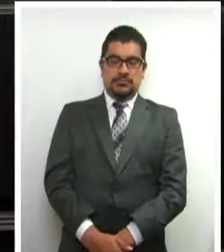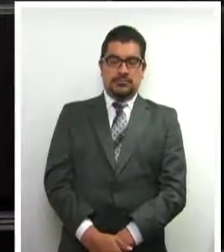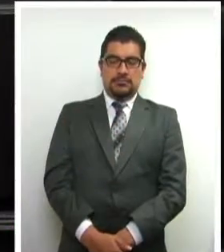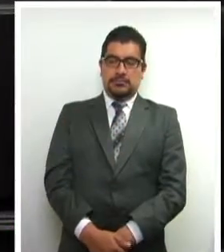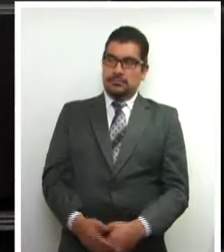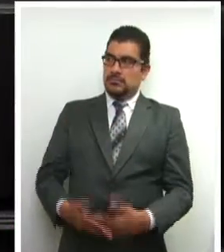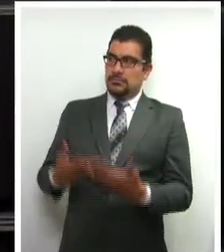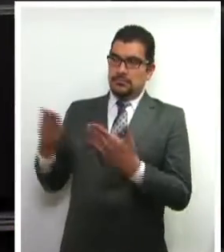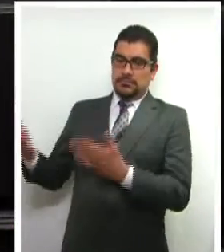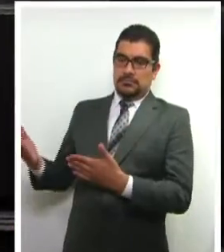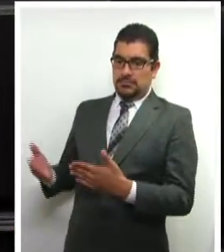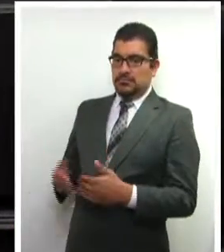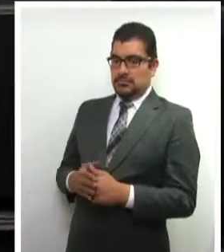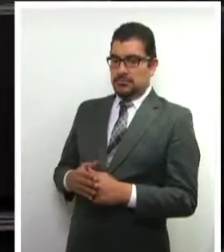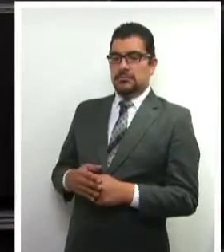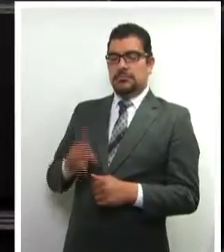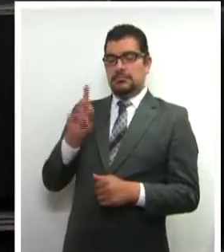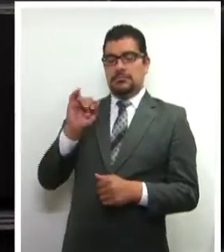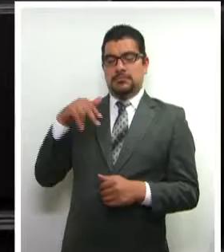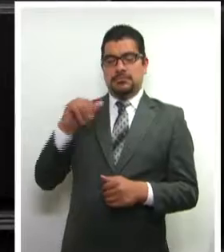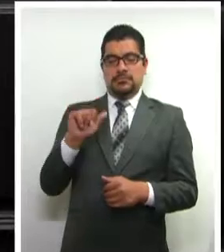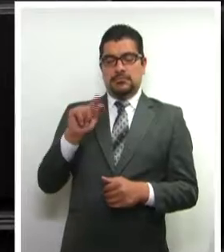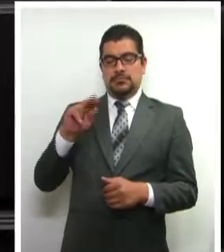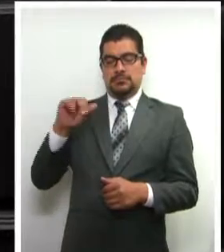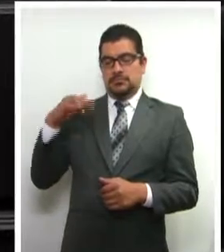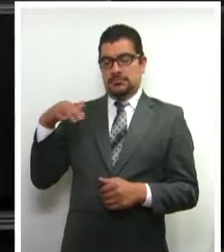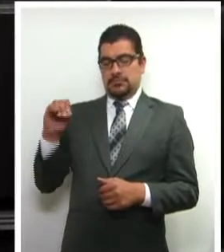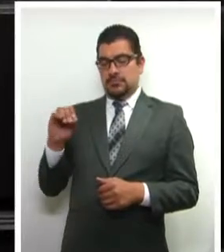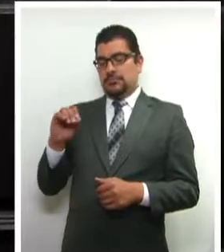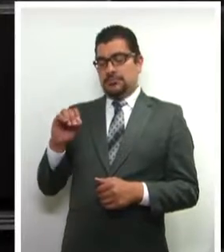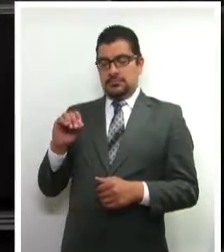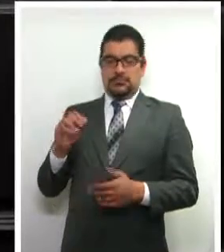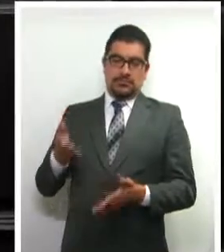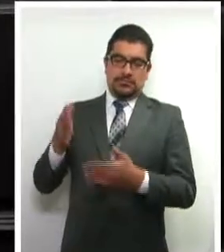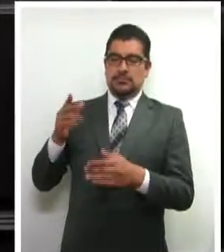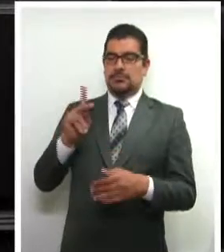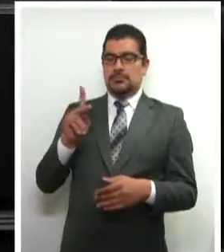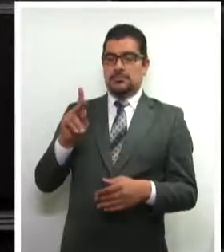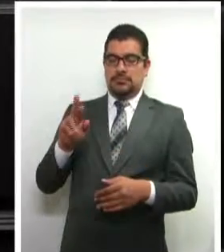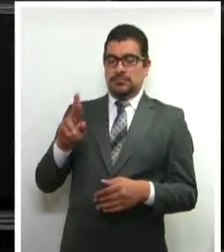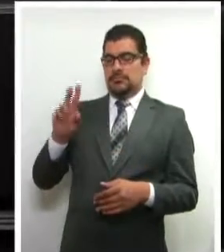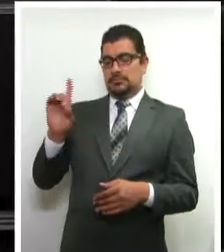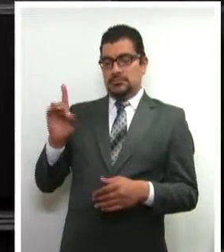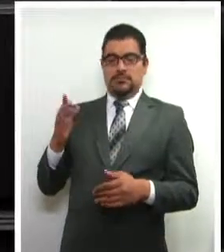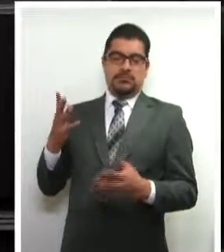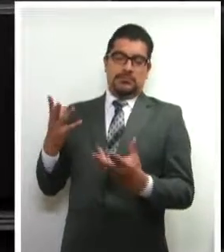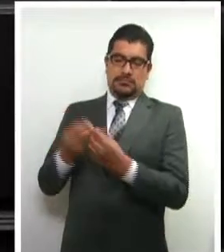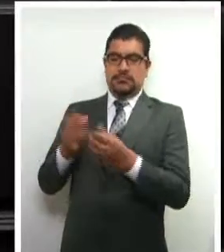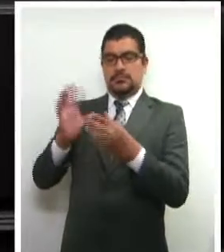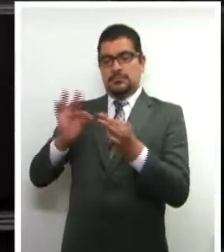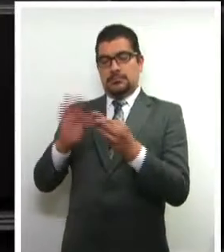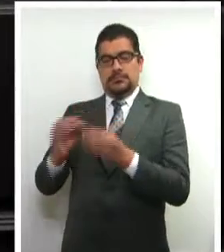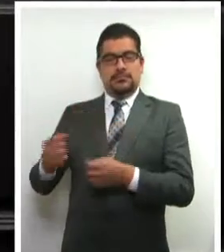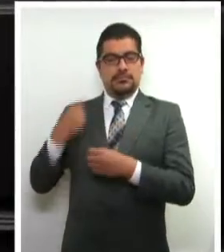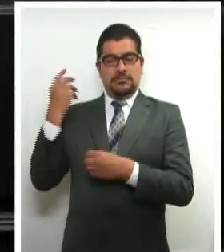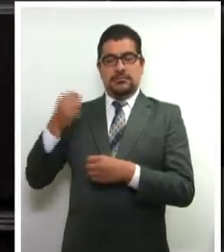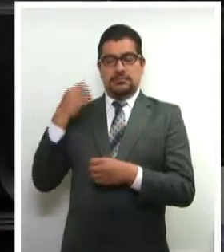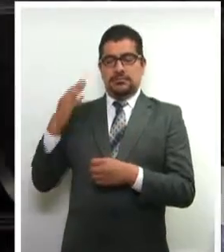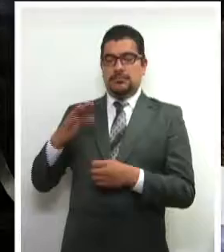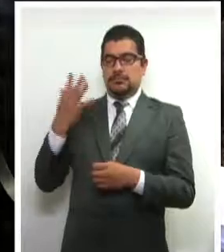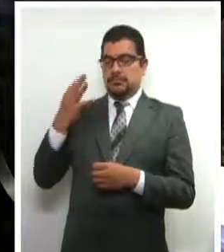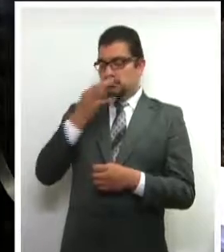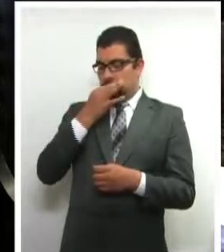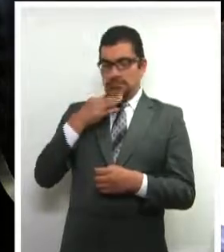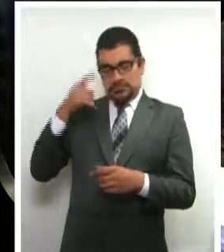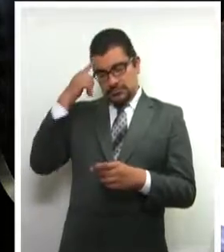Tiene la palabra la constituyente Diana Arellano Rivera, del Grupo Parlamentario del Partido de la Revolución Democrática, hasta por 5 minutos para presentar iniciativa con